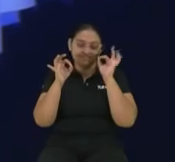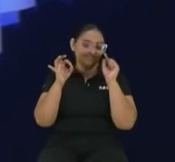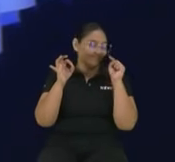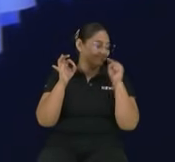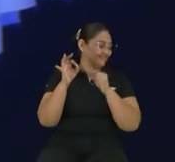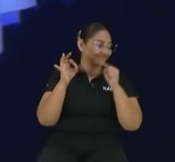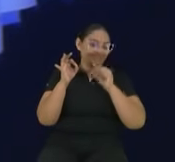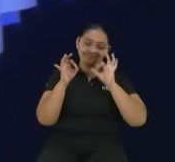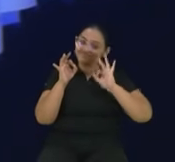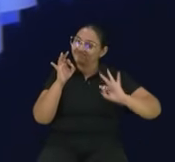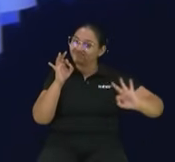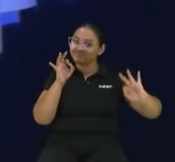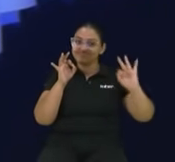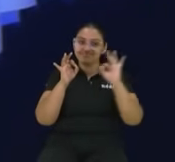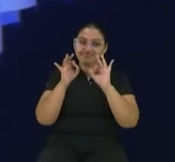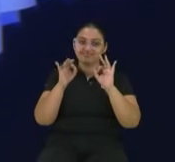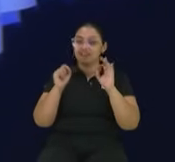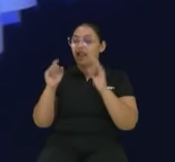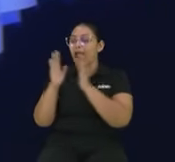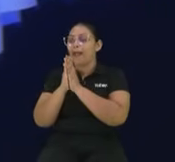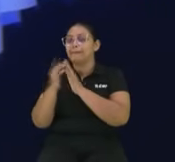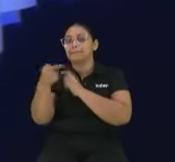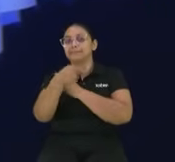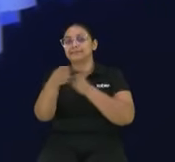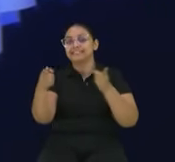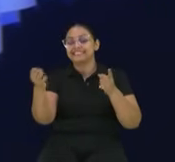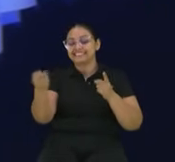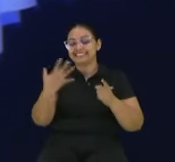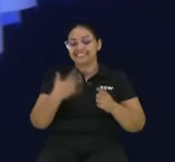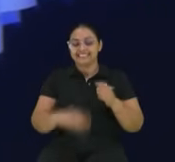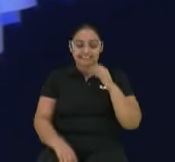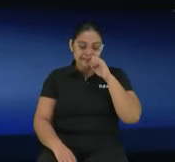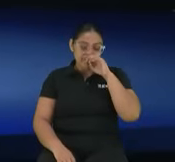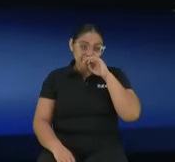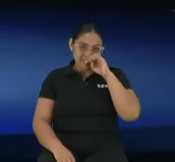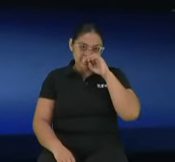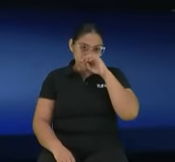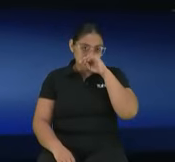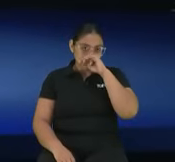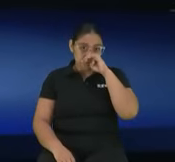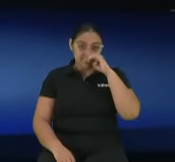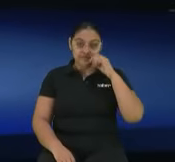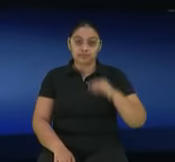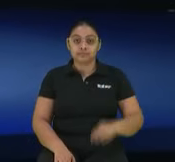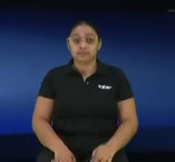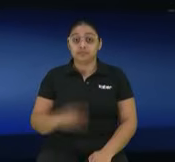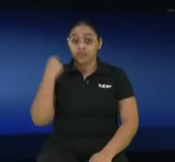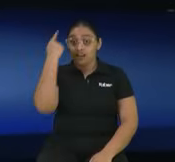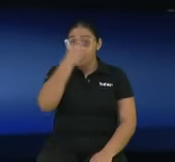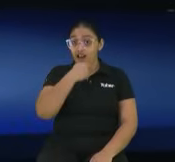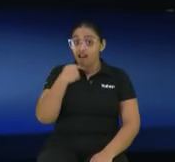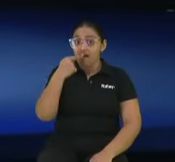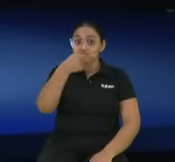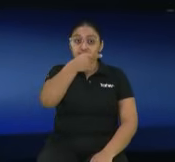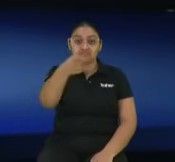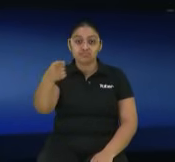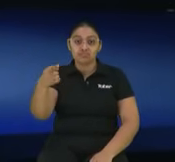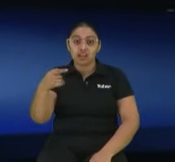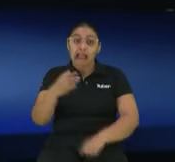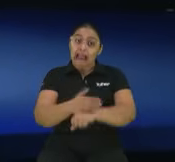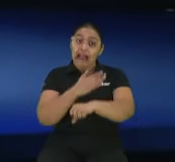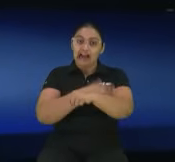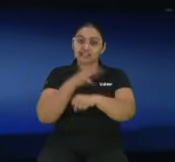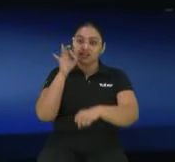hermano Amén qu terrible Es que la cara suya y la mía antes del café no es